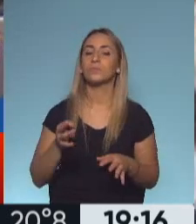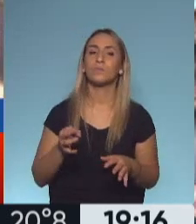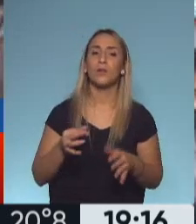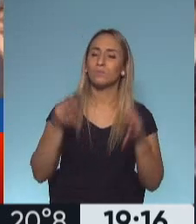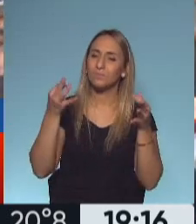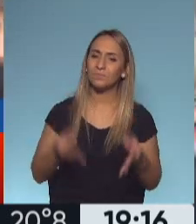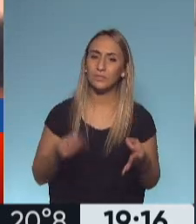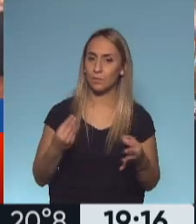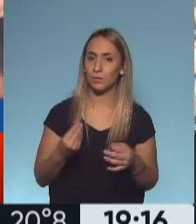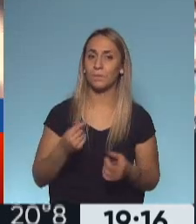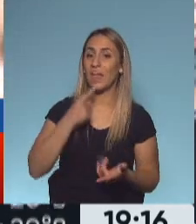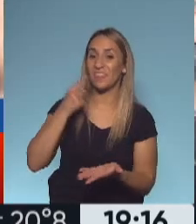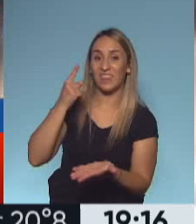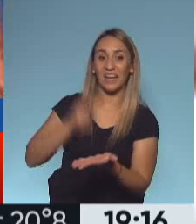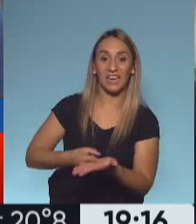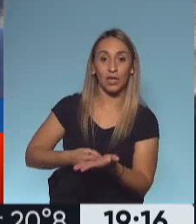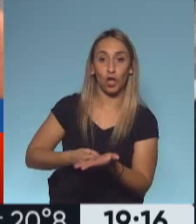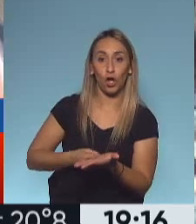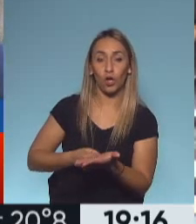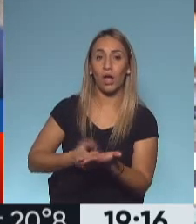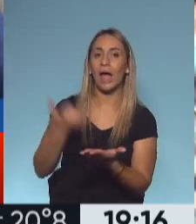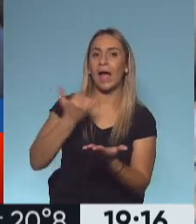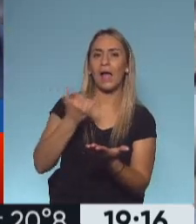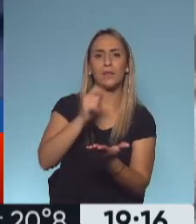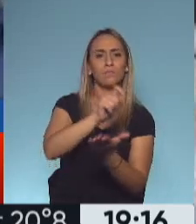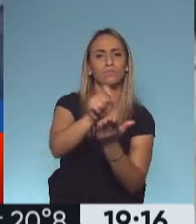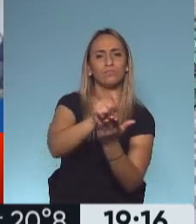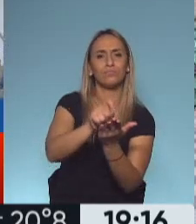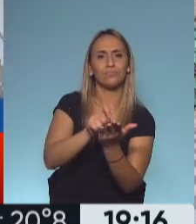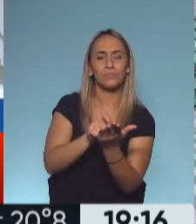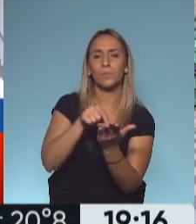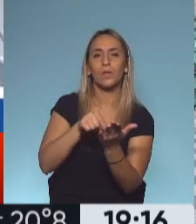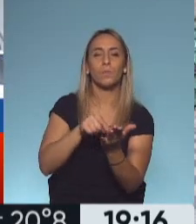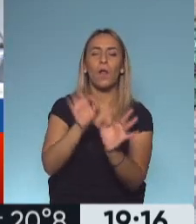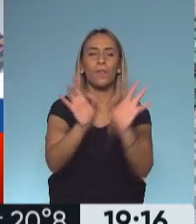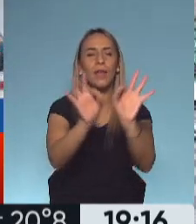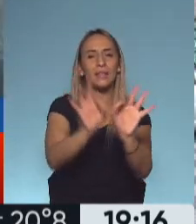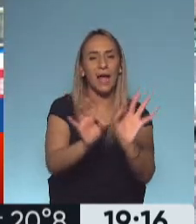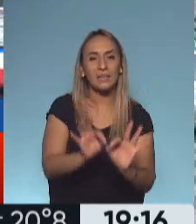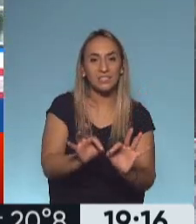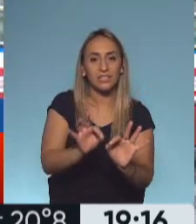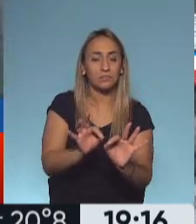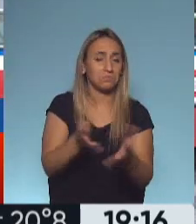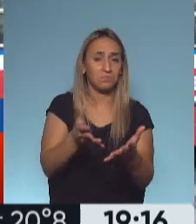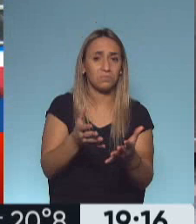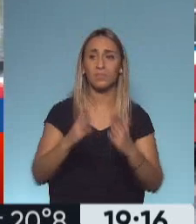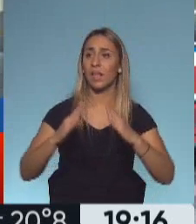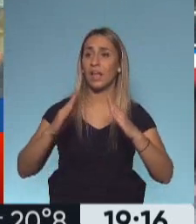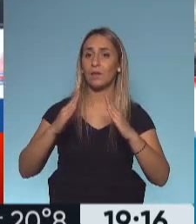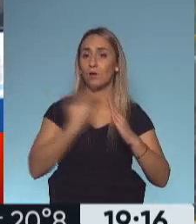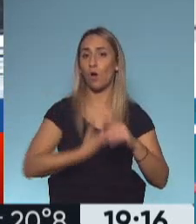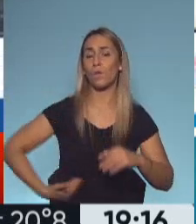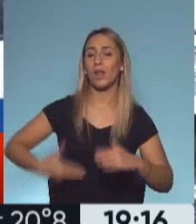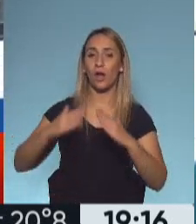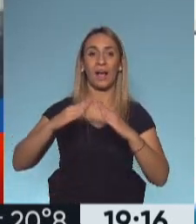que en el decreto se trazan parámetros mínimos. Y ¿qué es lo que decían en Casa Rosada? Es que ningún